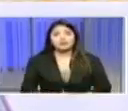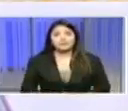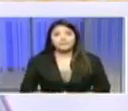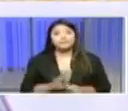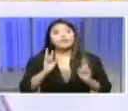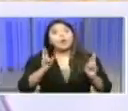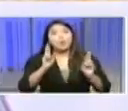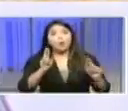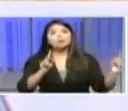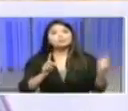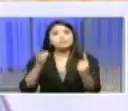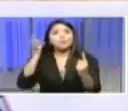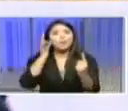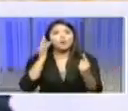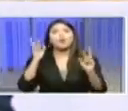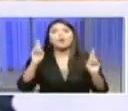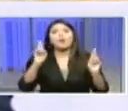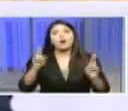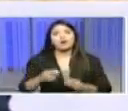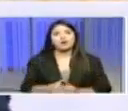Ojalá apareciera, mira.